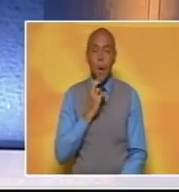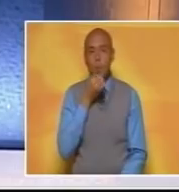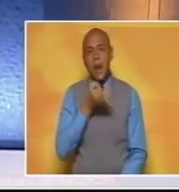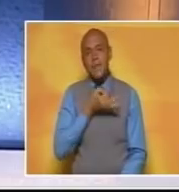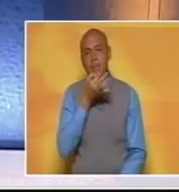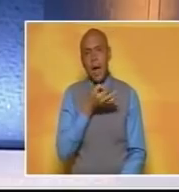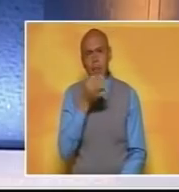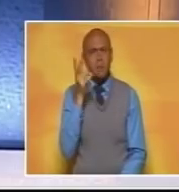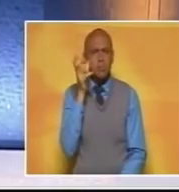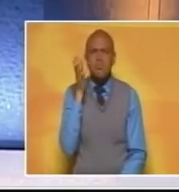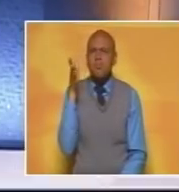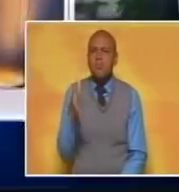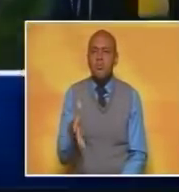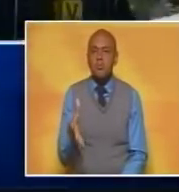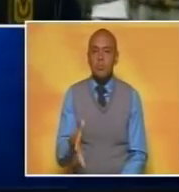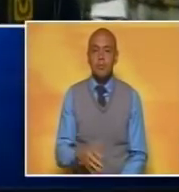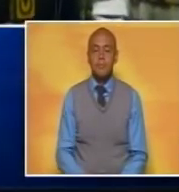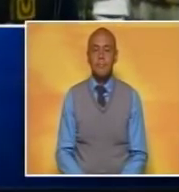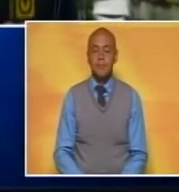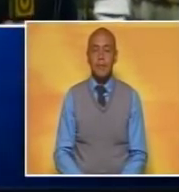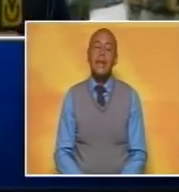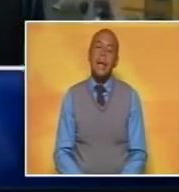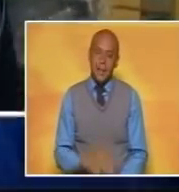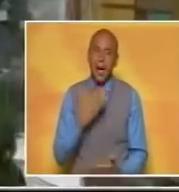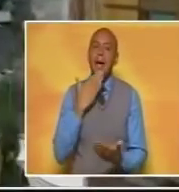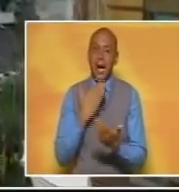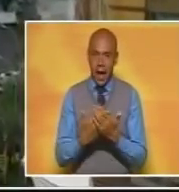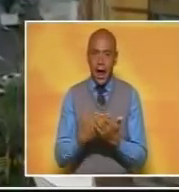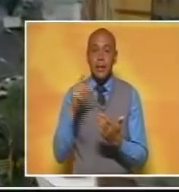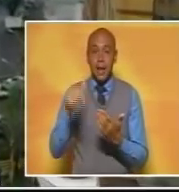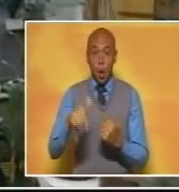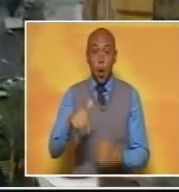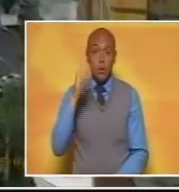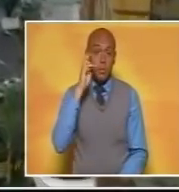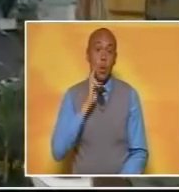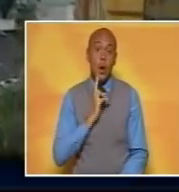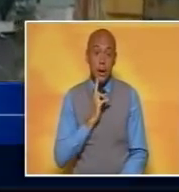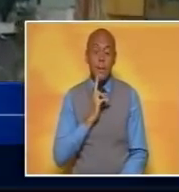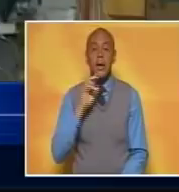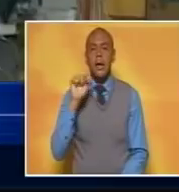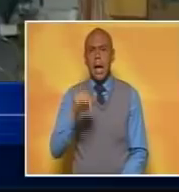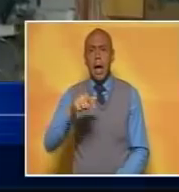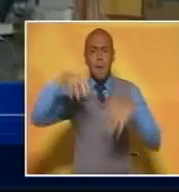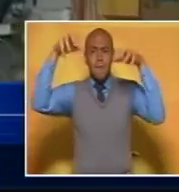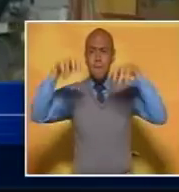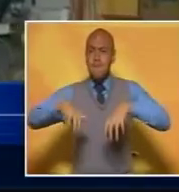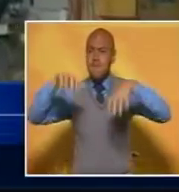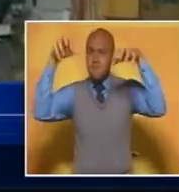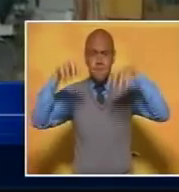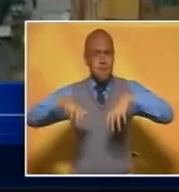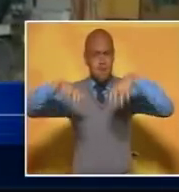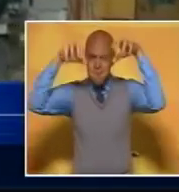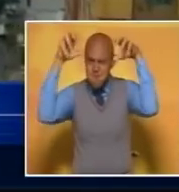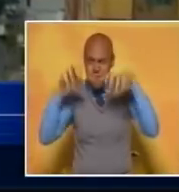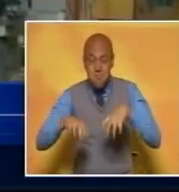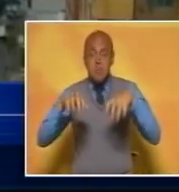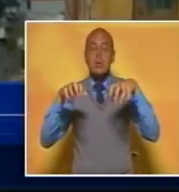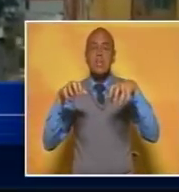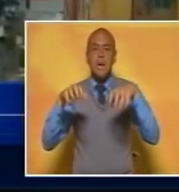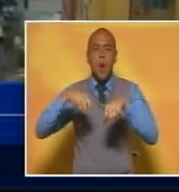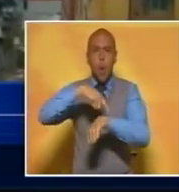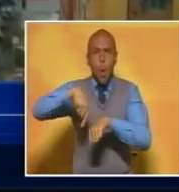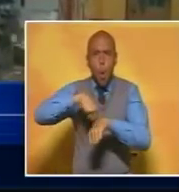te escuchamos. Sí, gracias por el contacto. Para hoy en el estado Bolívar, debido a las fuertes lluvias caídas sobre la ciudad en las últimas